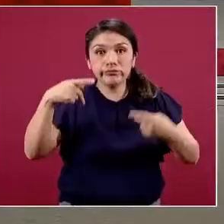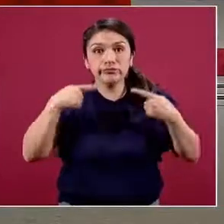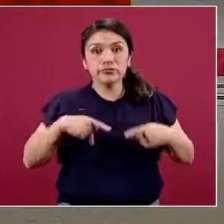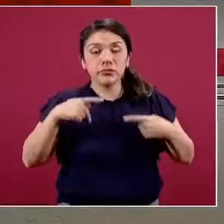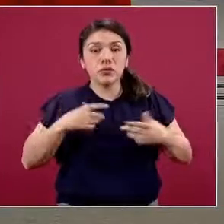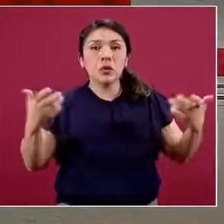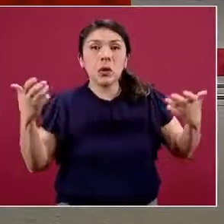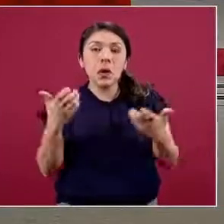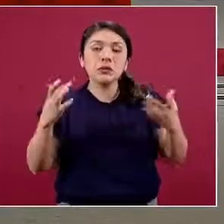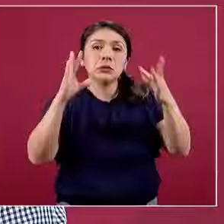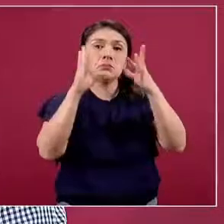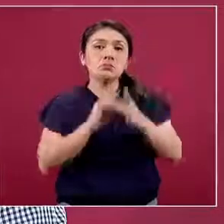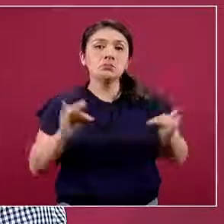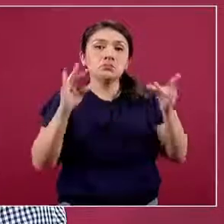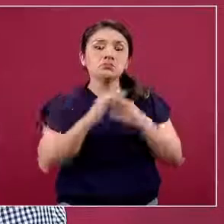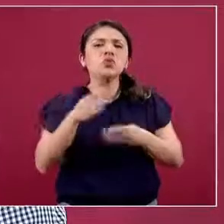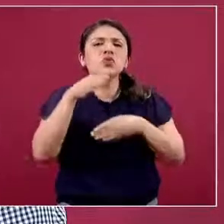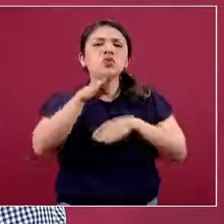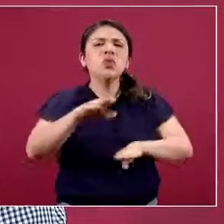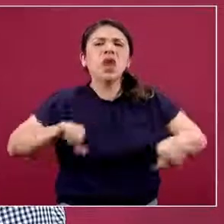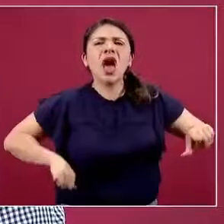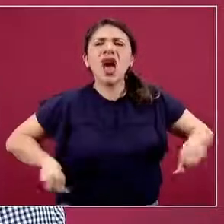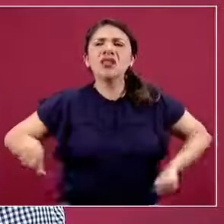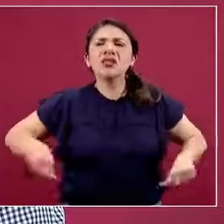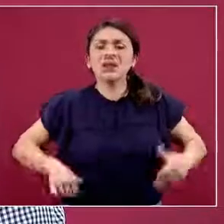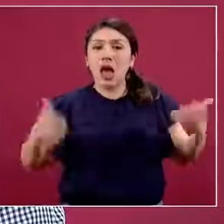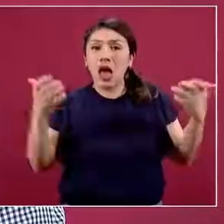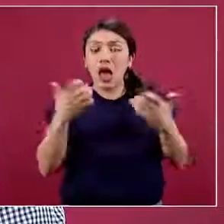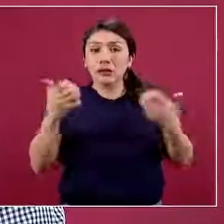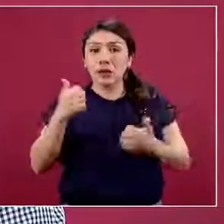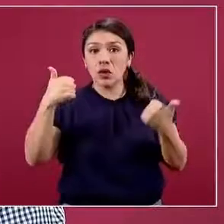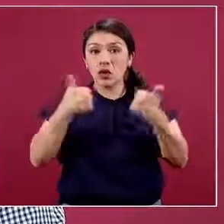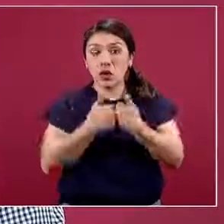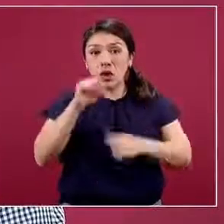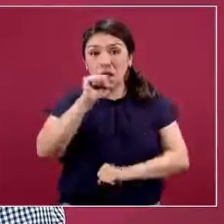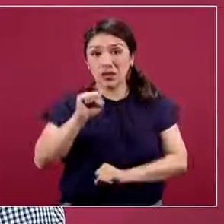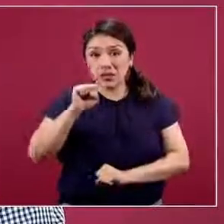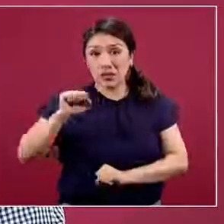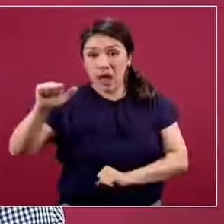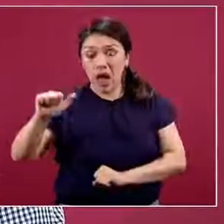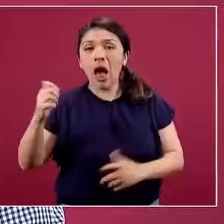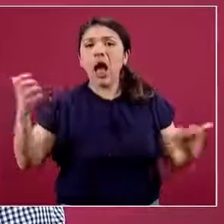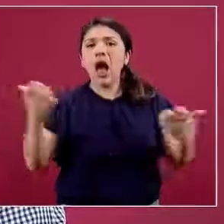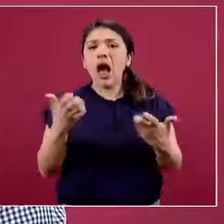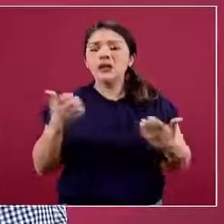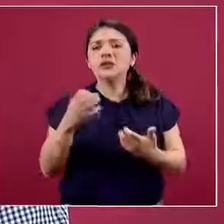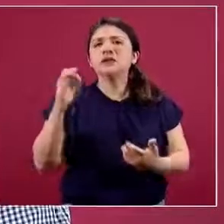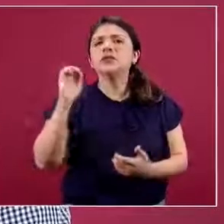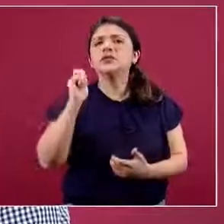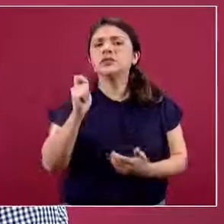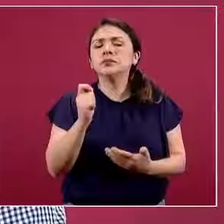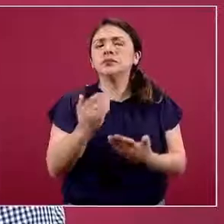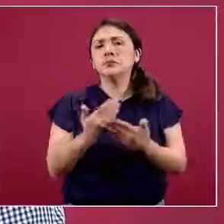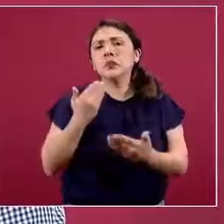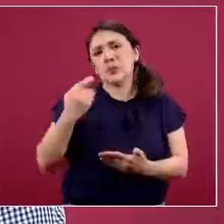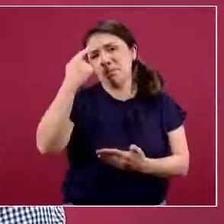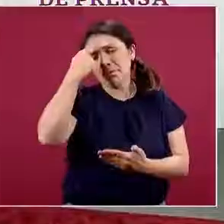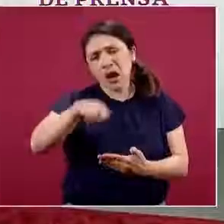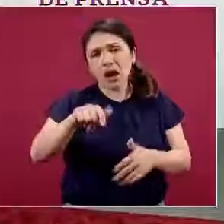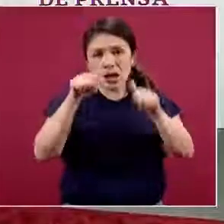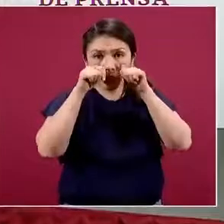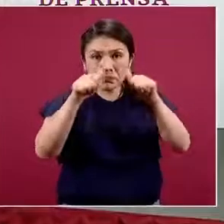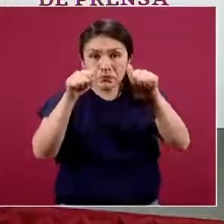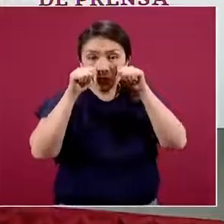a informar sobre las actividades que desde la Secretaría de Salud se llevaron a cabo para